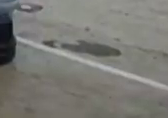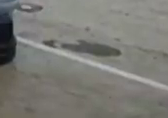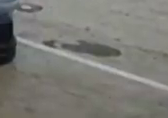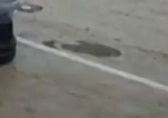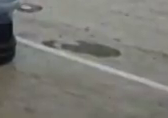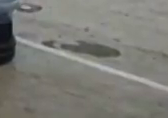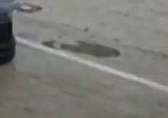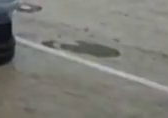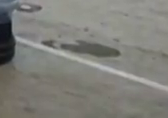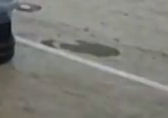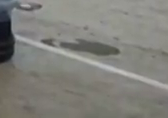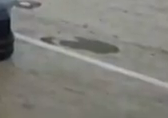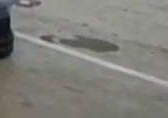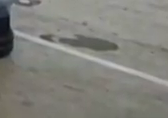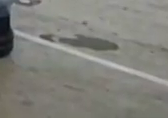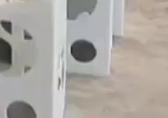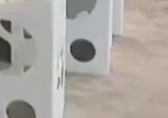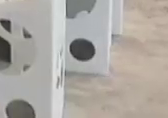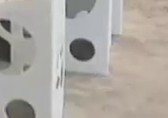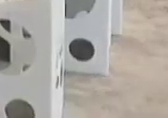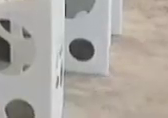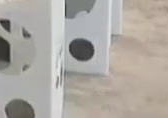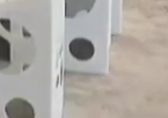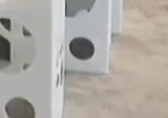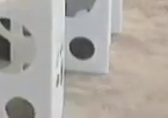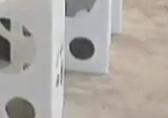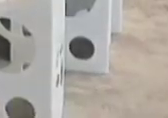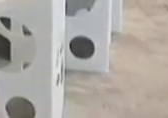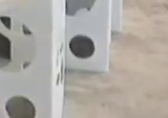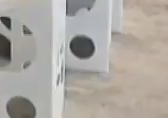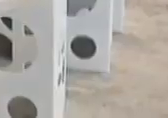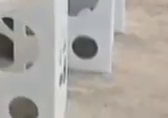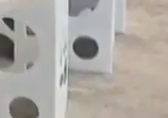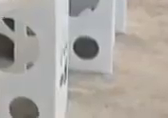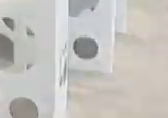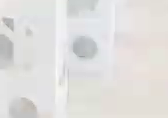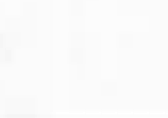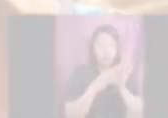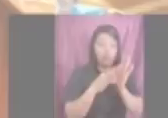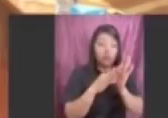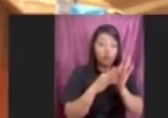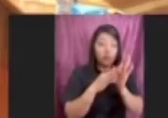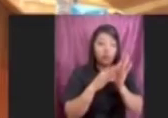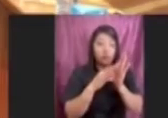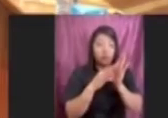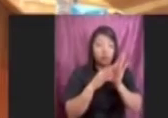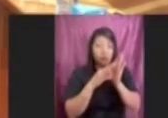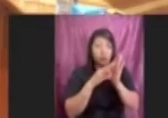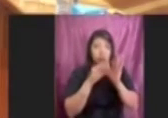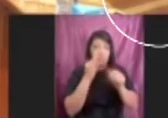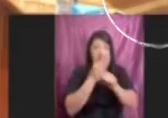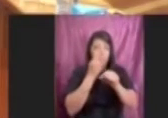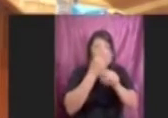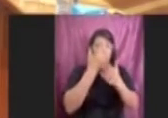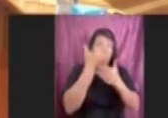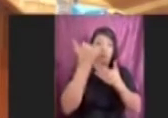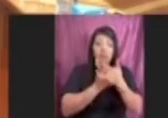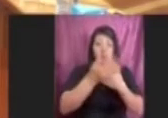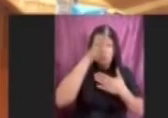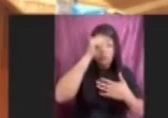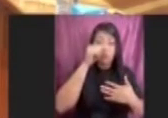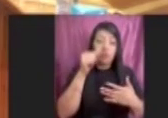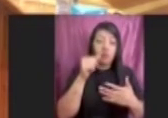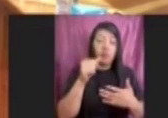programa de resultados electorales preliminares, herramienta que brinda información sobre la votación. Con este proyecto de acuerdo nosotros estamos aprobando